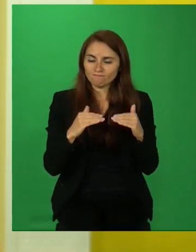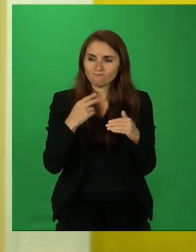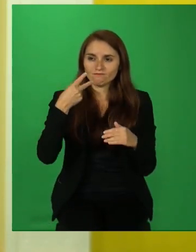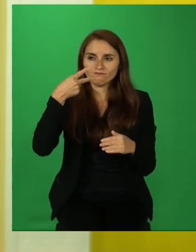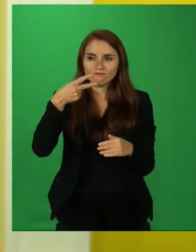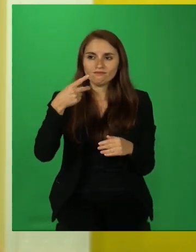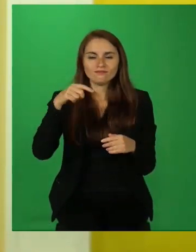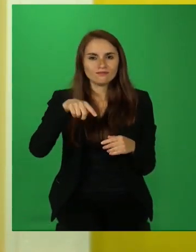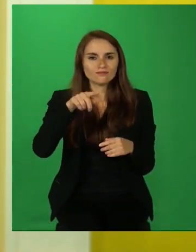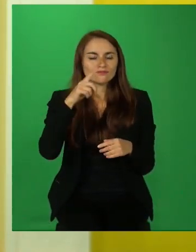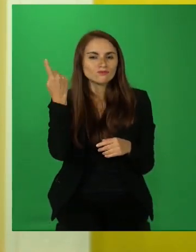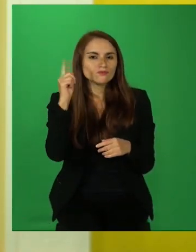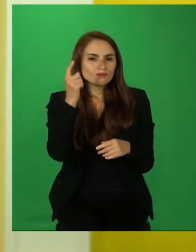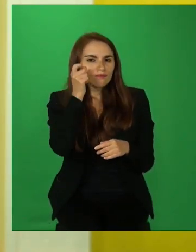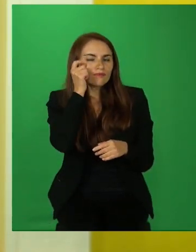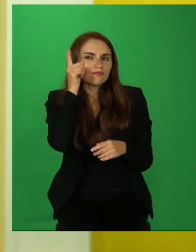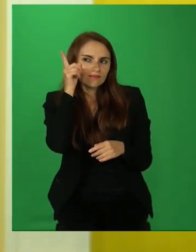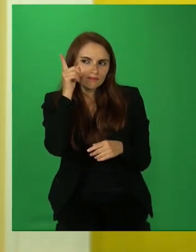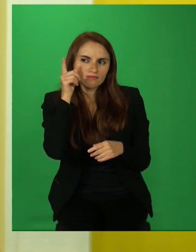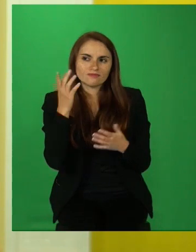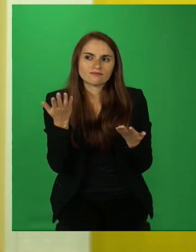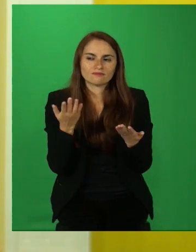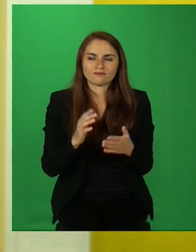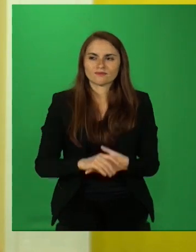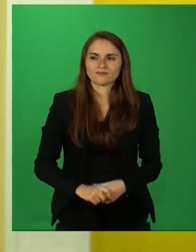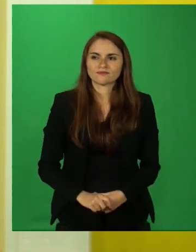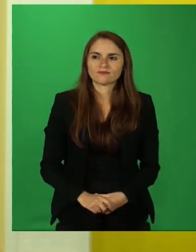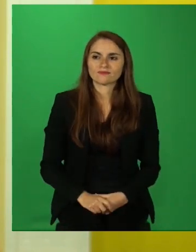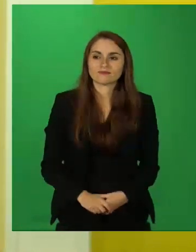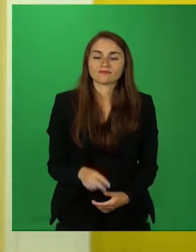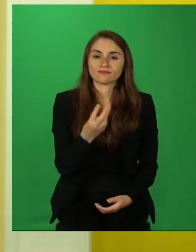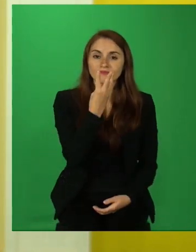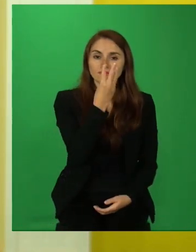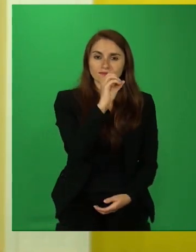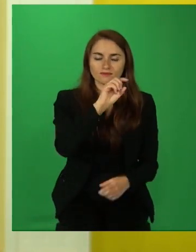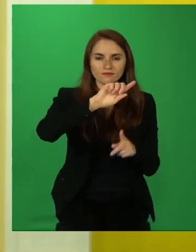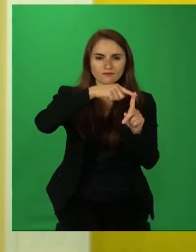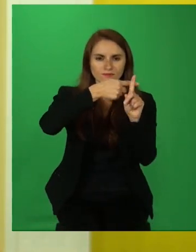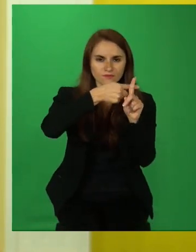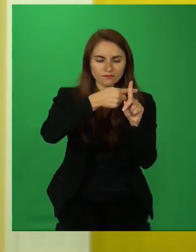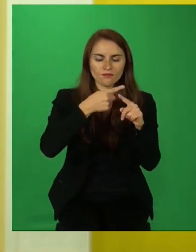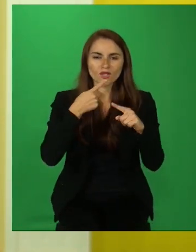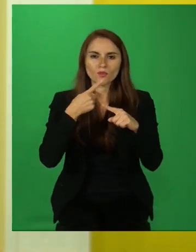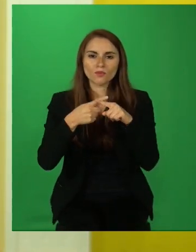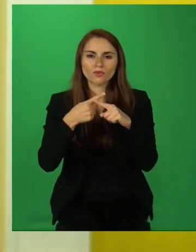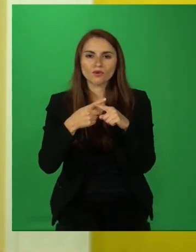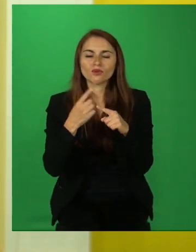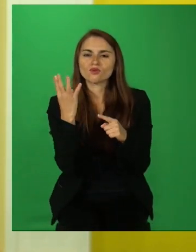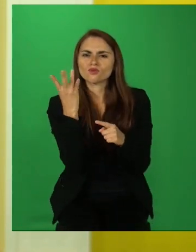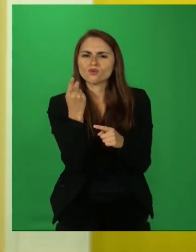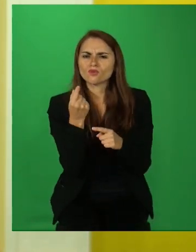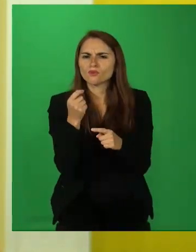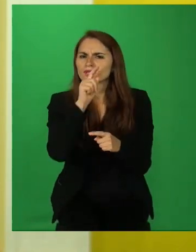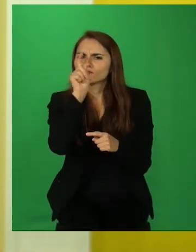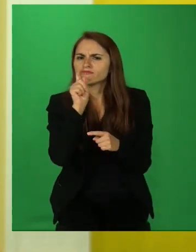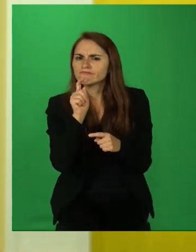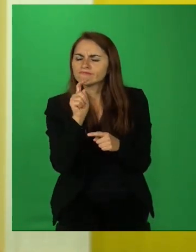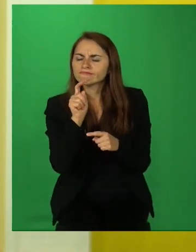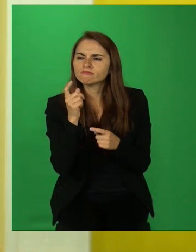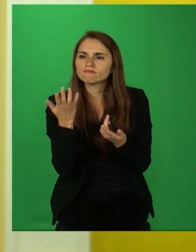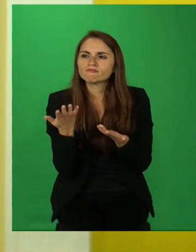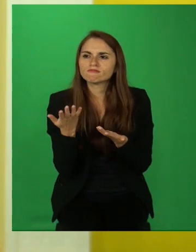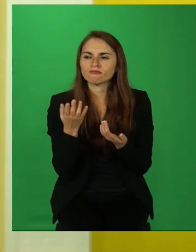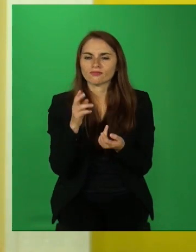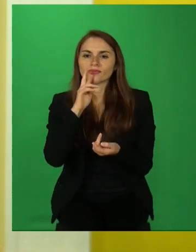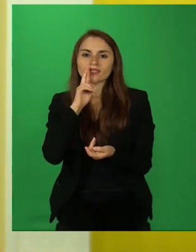entendiendo en tu casa fíjate bien entonces tenemos 30 positivos por un número desconocido y ese resultado